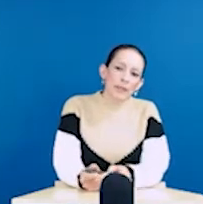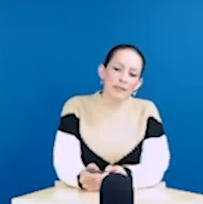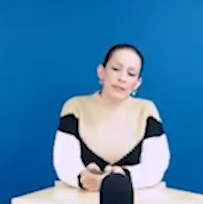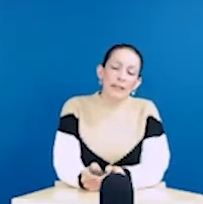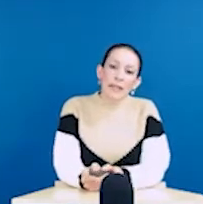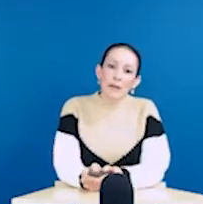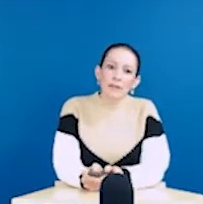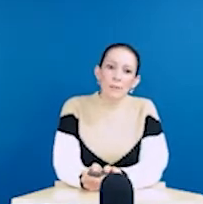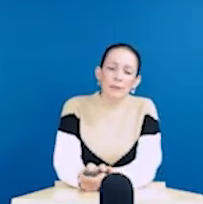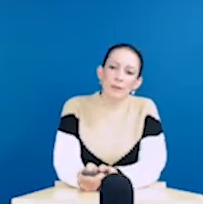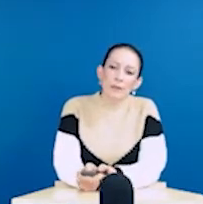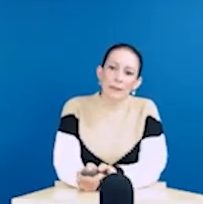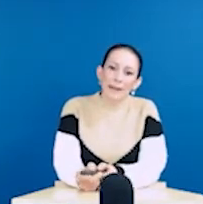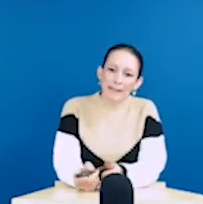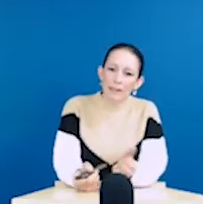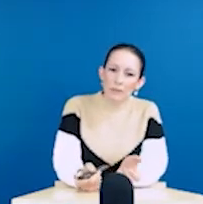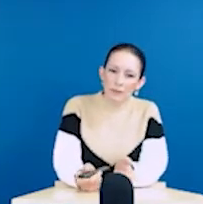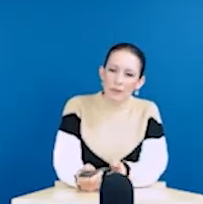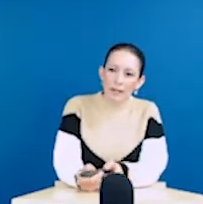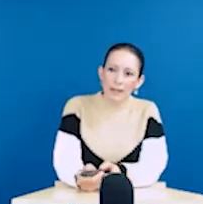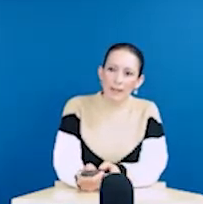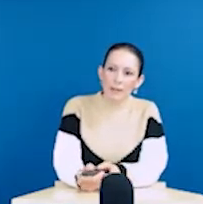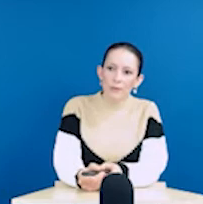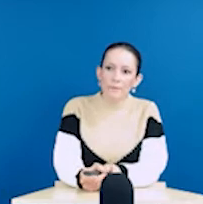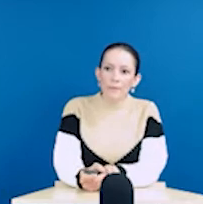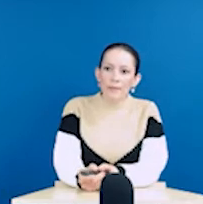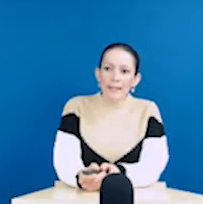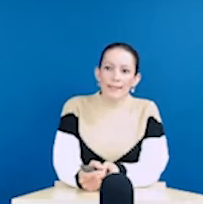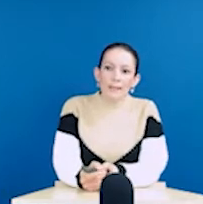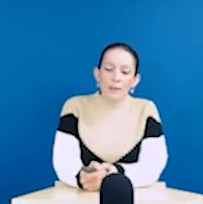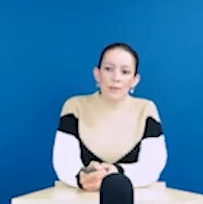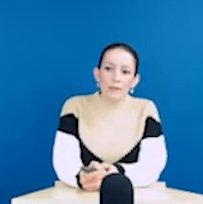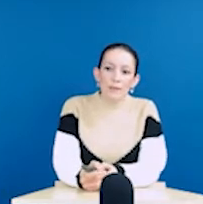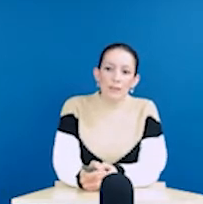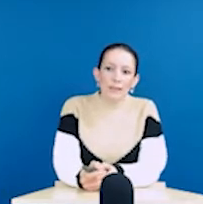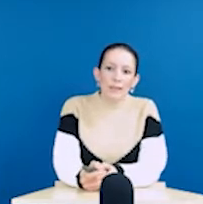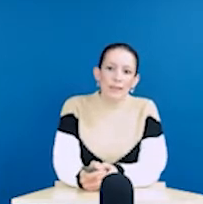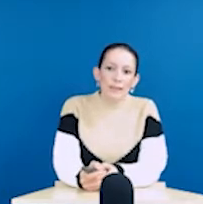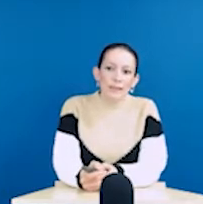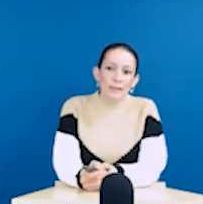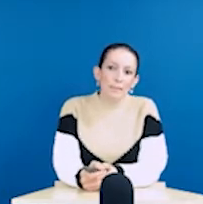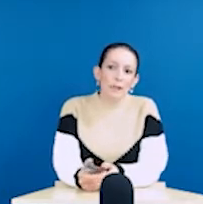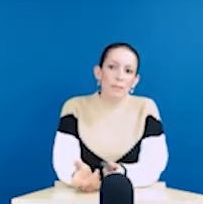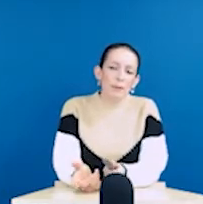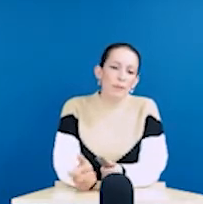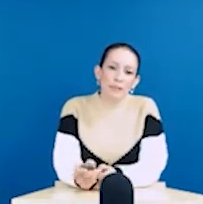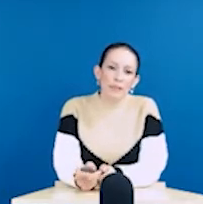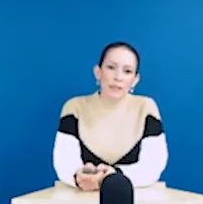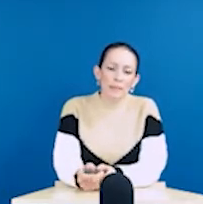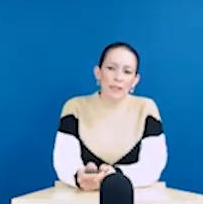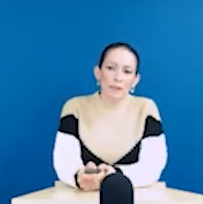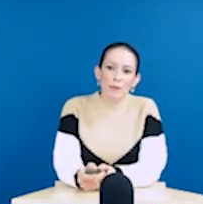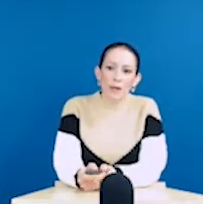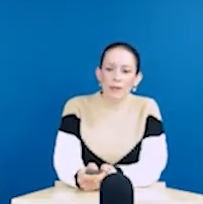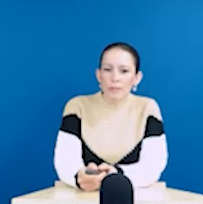punto de referencia de qué es lo que está pasando con esa parte nutricional de ellos. Ese estado nutricional también lo podemos